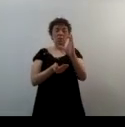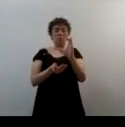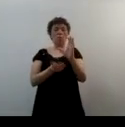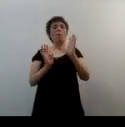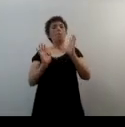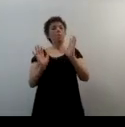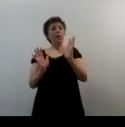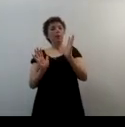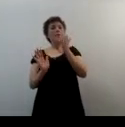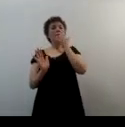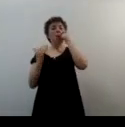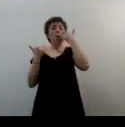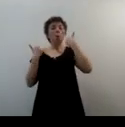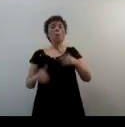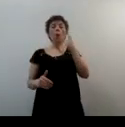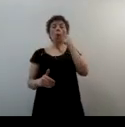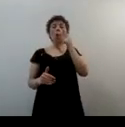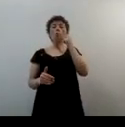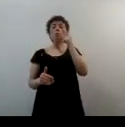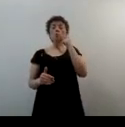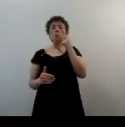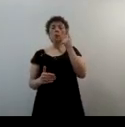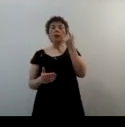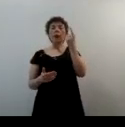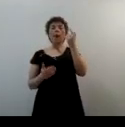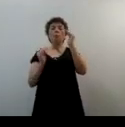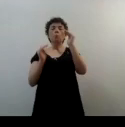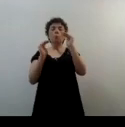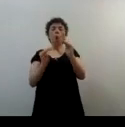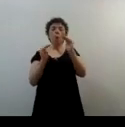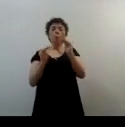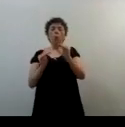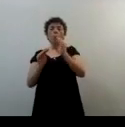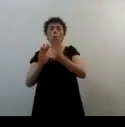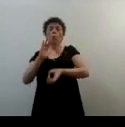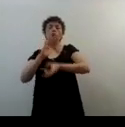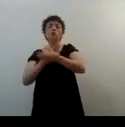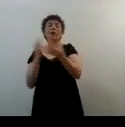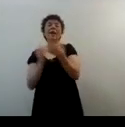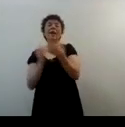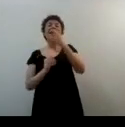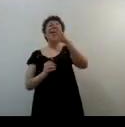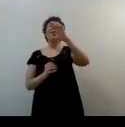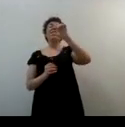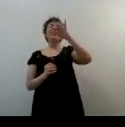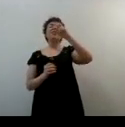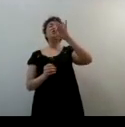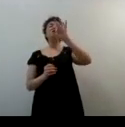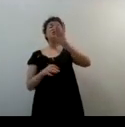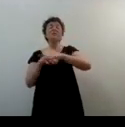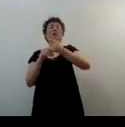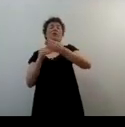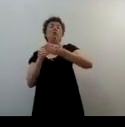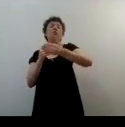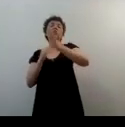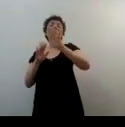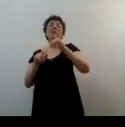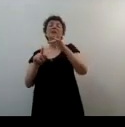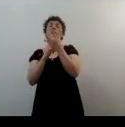cuerpo se acostumbra a comer demasiado poco o entra en cetosis, a la larga se acostumbra a esa situación y a la